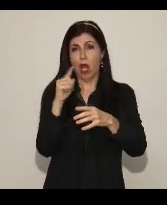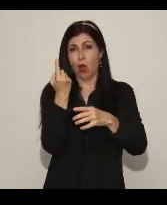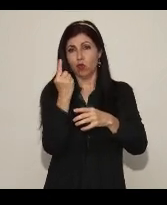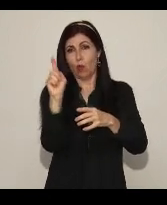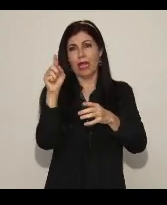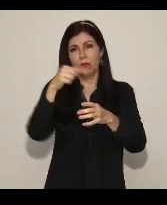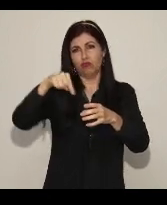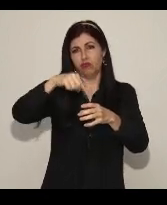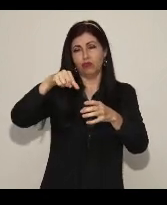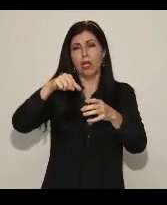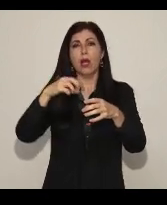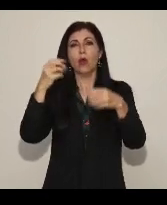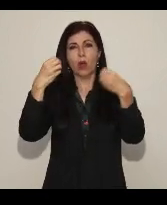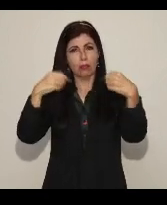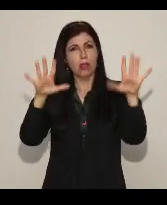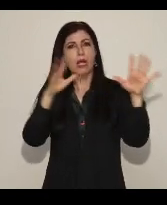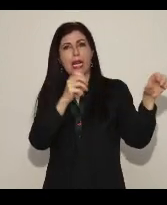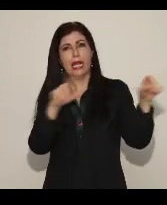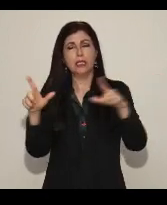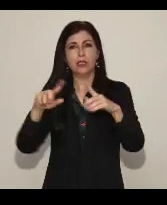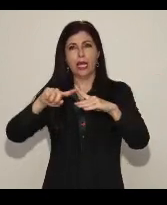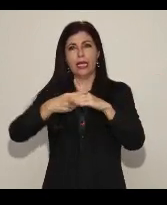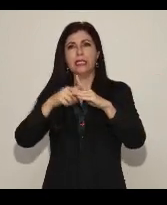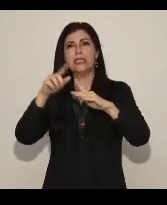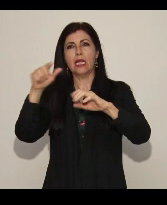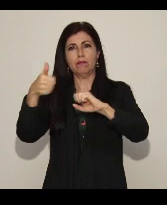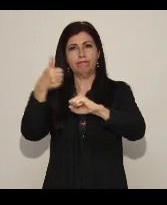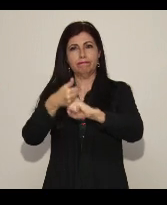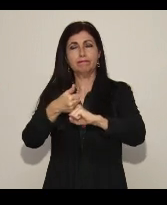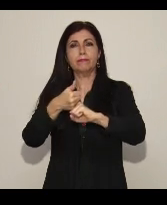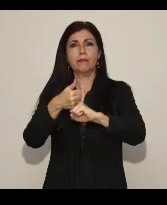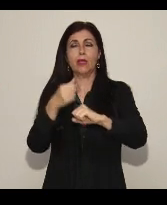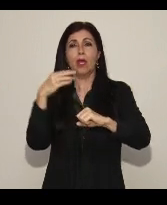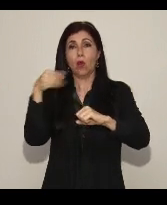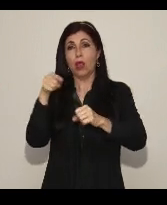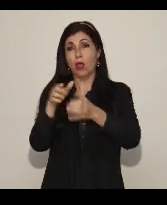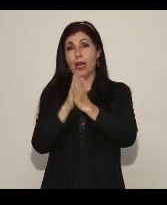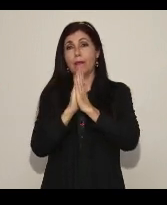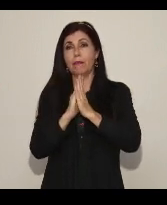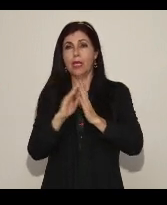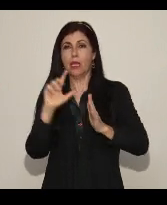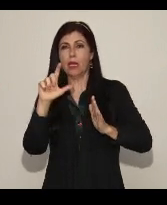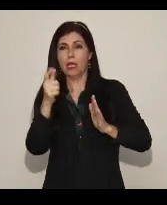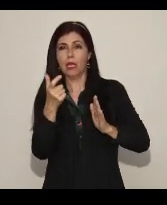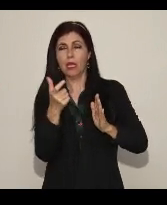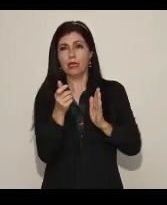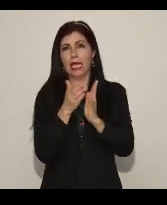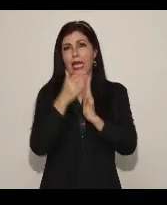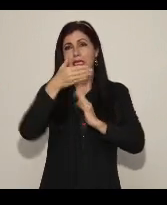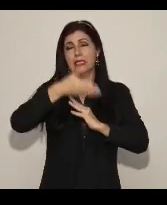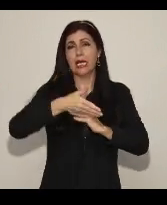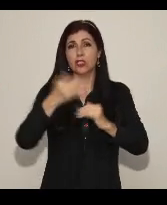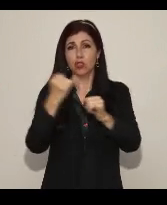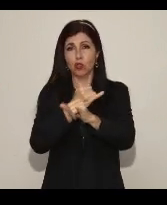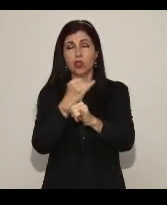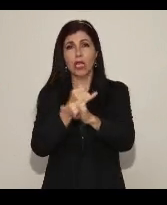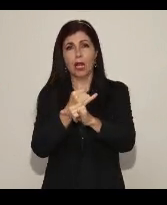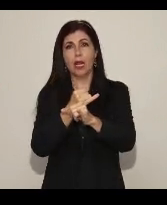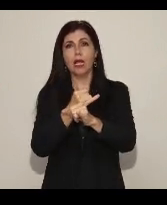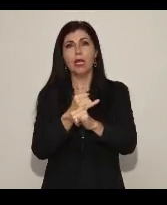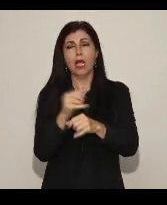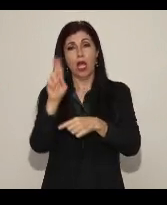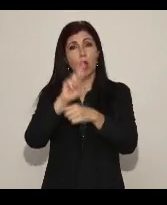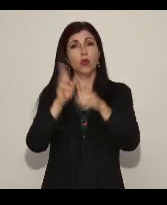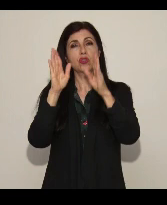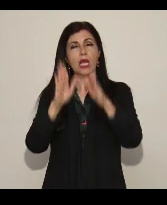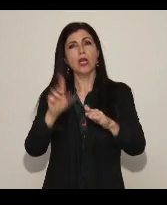automático. Una vez que esté descargado, inicie el instalador. Cuando le solicite las credenciales de acceso